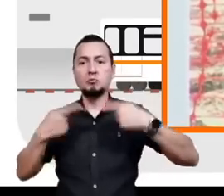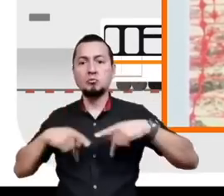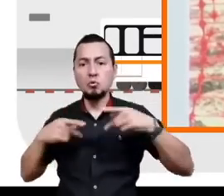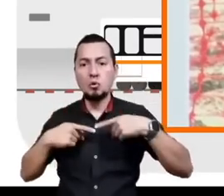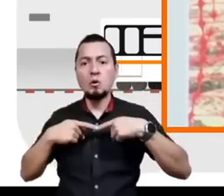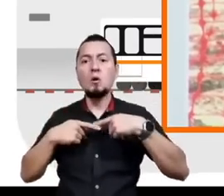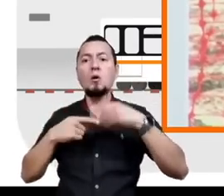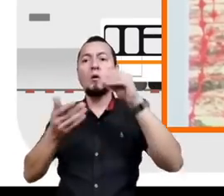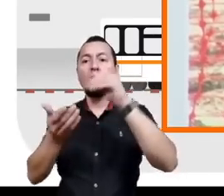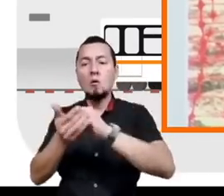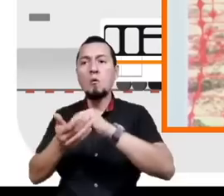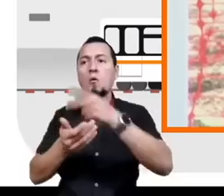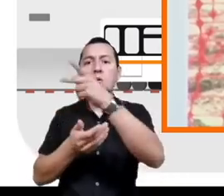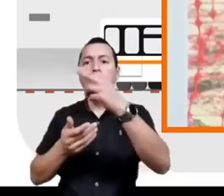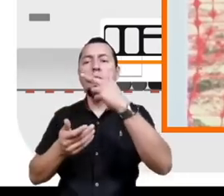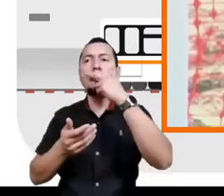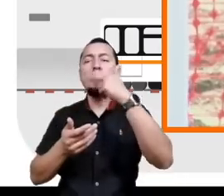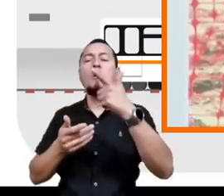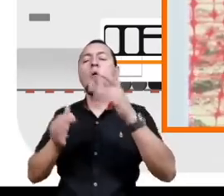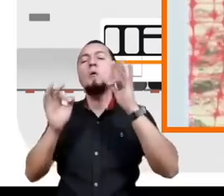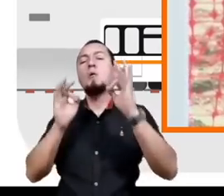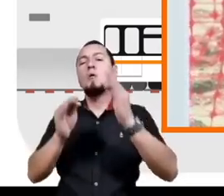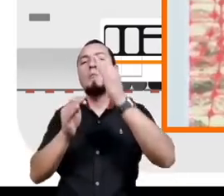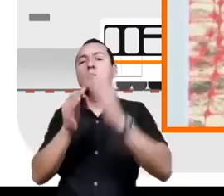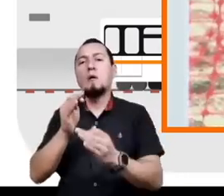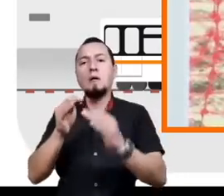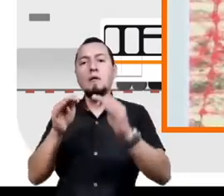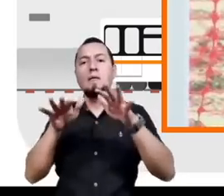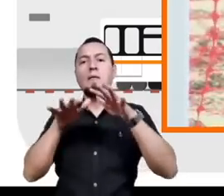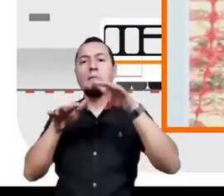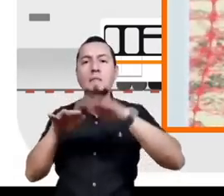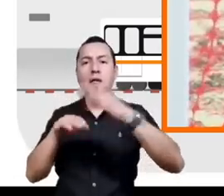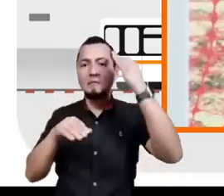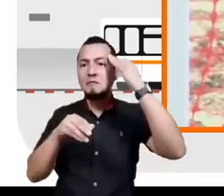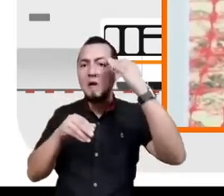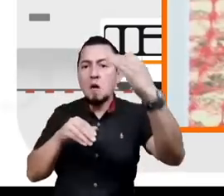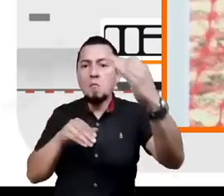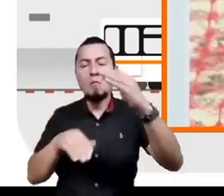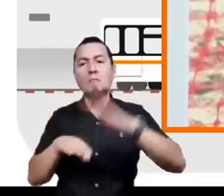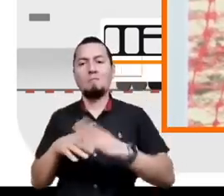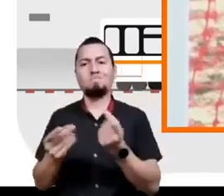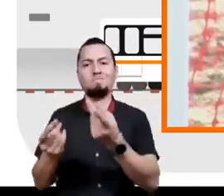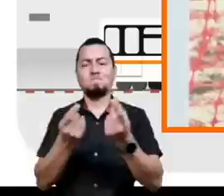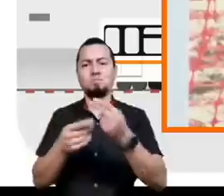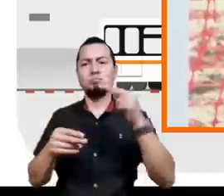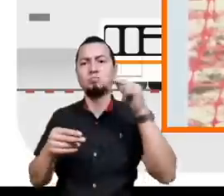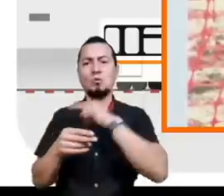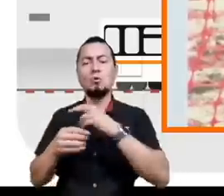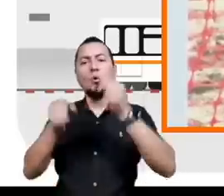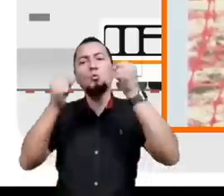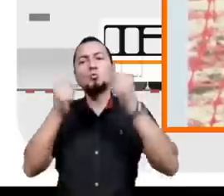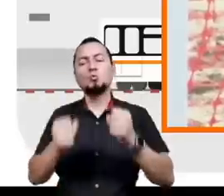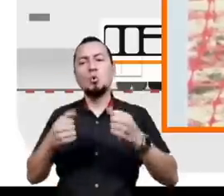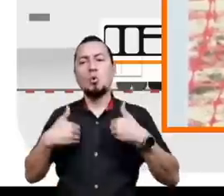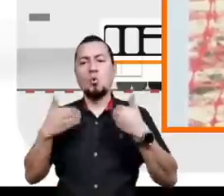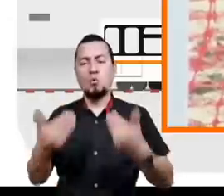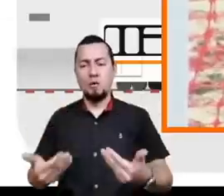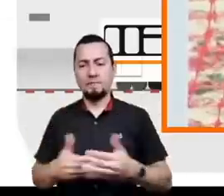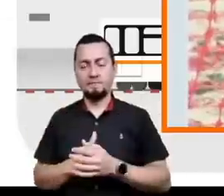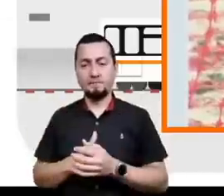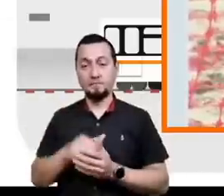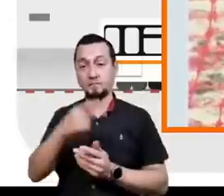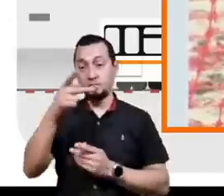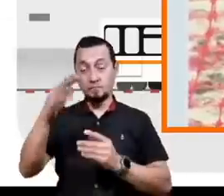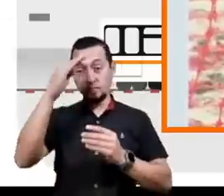variadas opciones de origen y destino, con menores tiempos de recorrido y con mayor seguridad. Como resultado de la